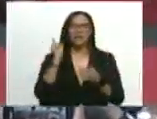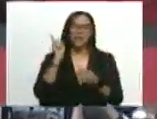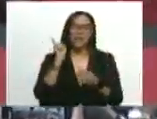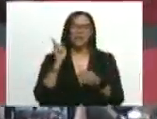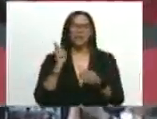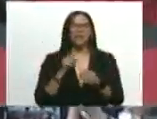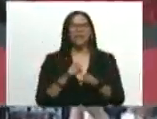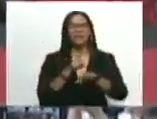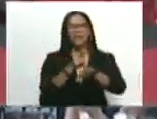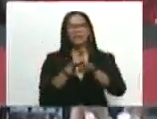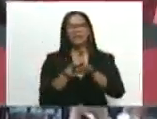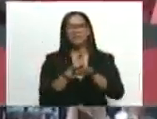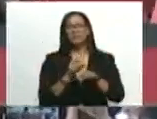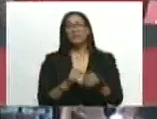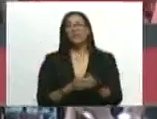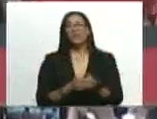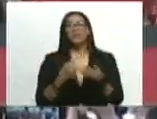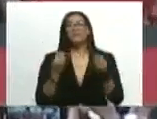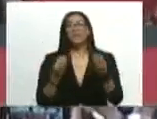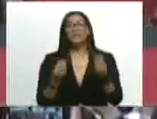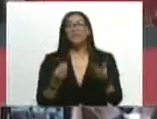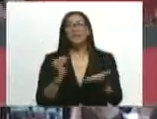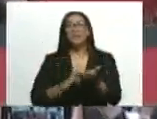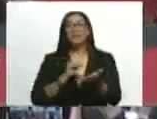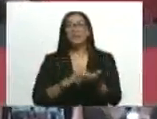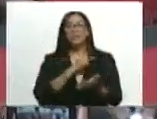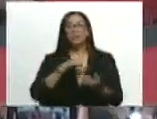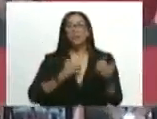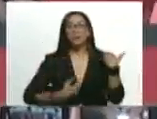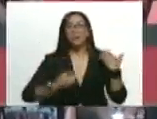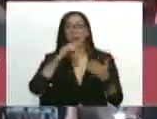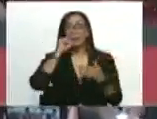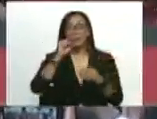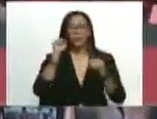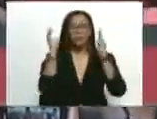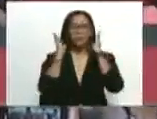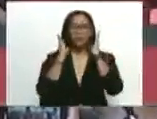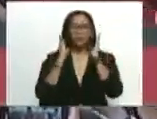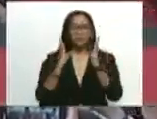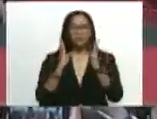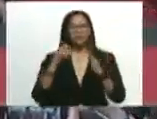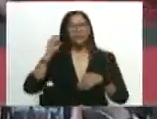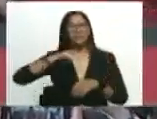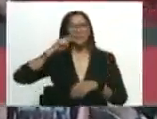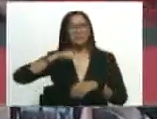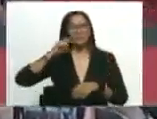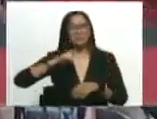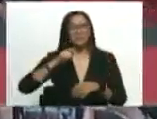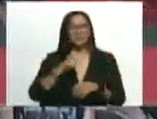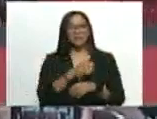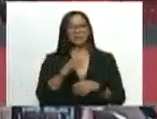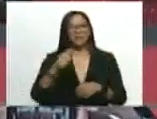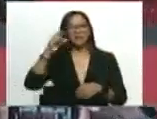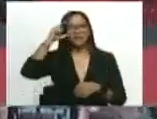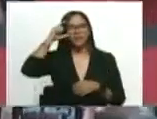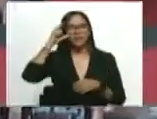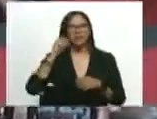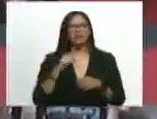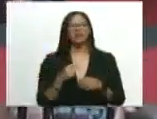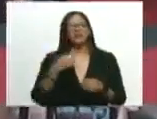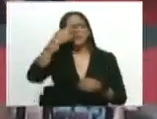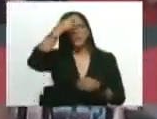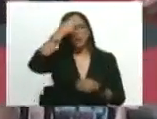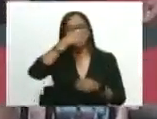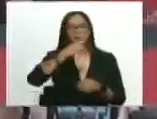tantas veces con nuestro presidente maduro atendiendo las necesidades de cada día del pueblo